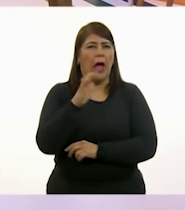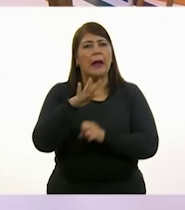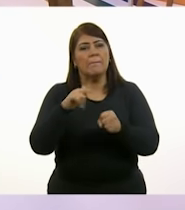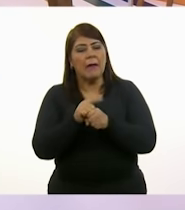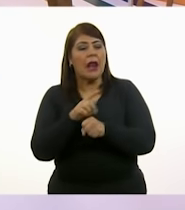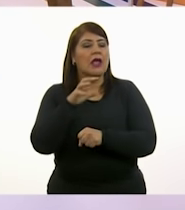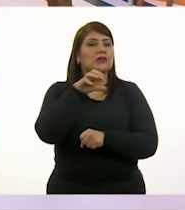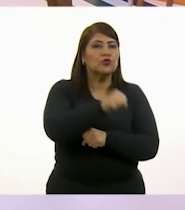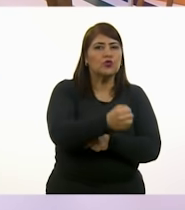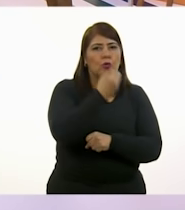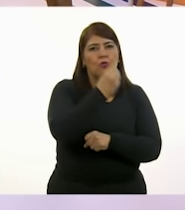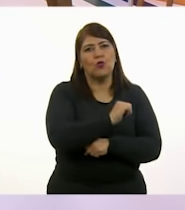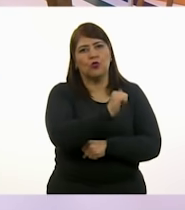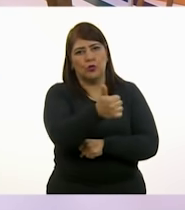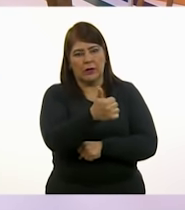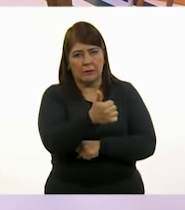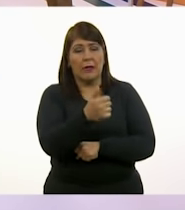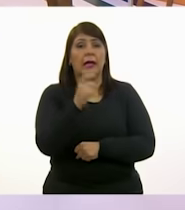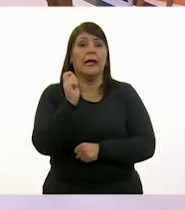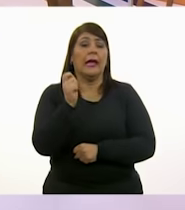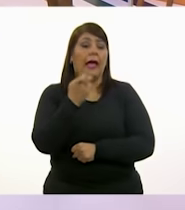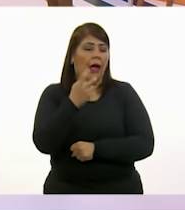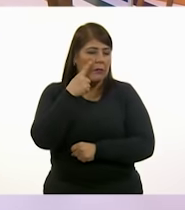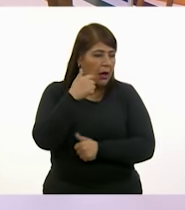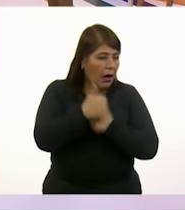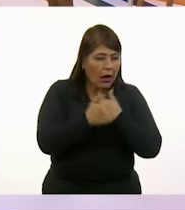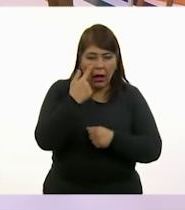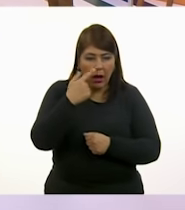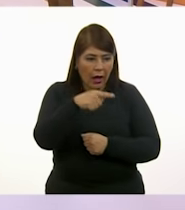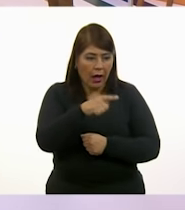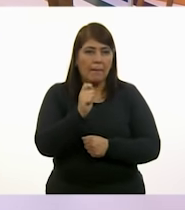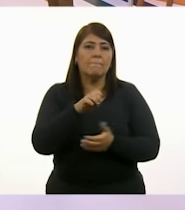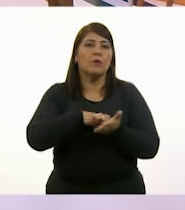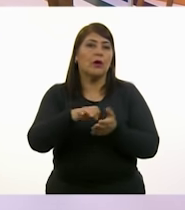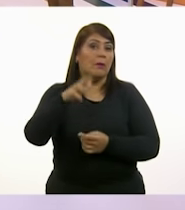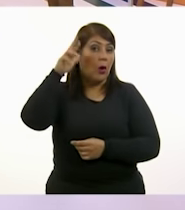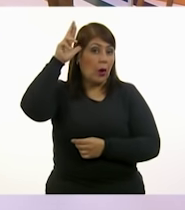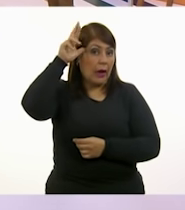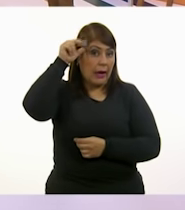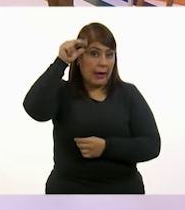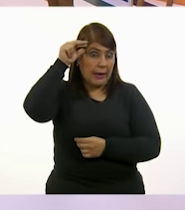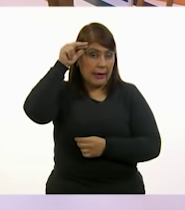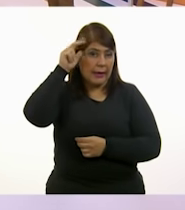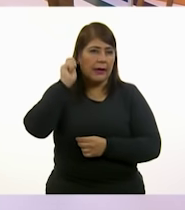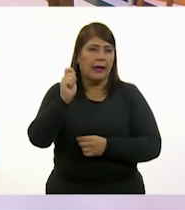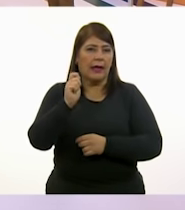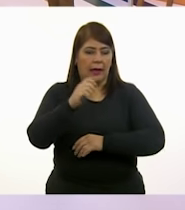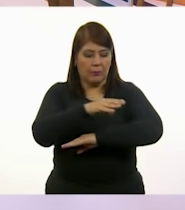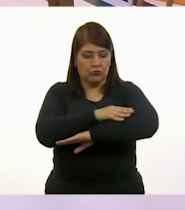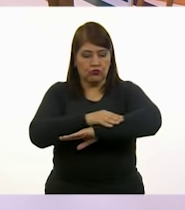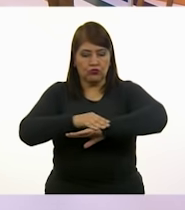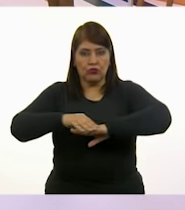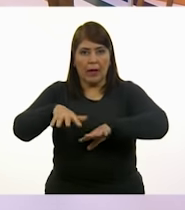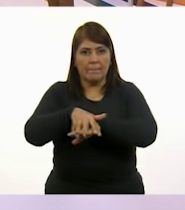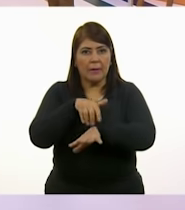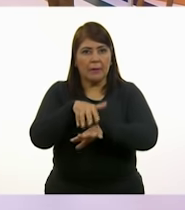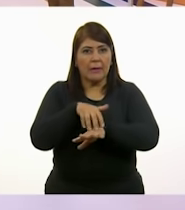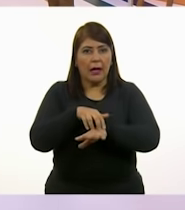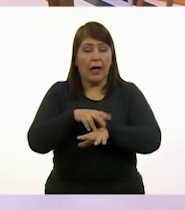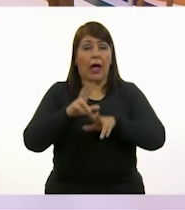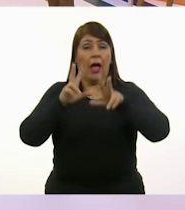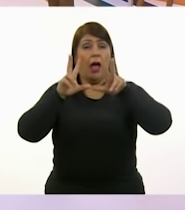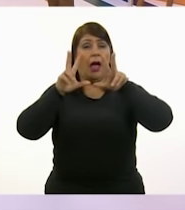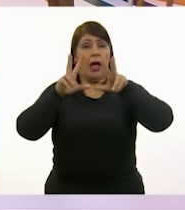buscar animales que se pueden comer Ajá El conejo, sus patas están adaptadas para que en un gran brinco